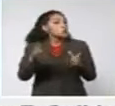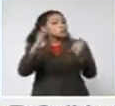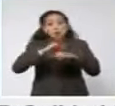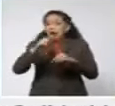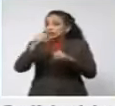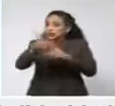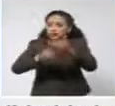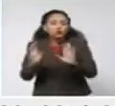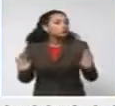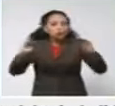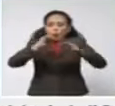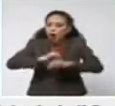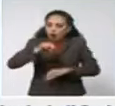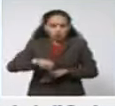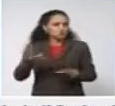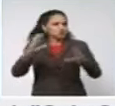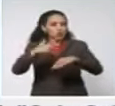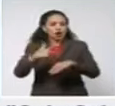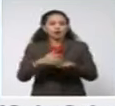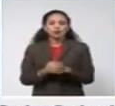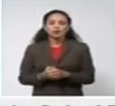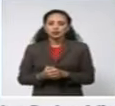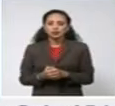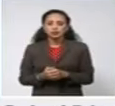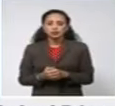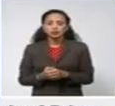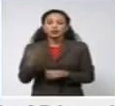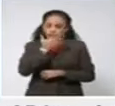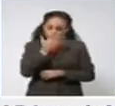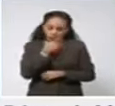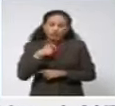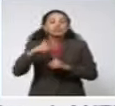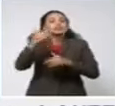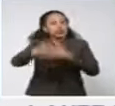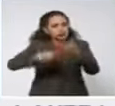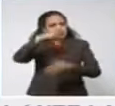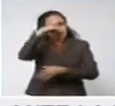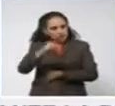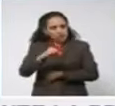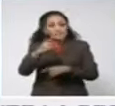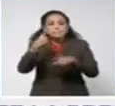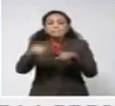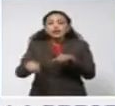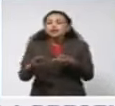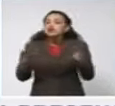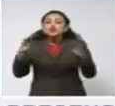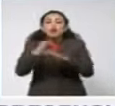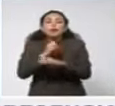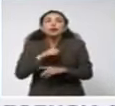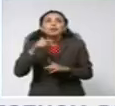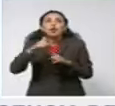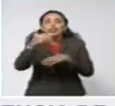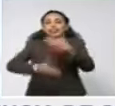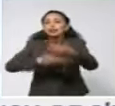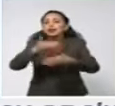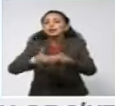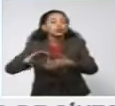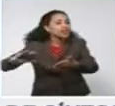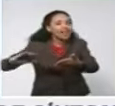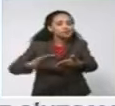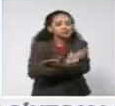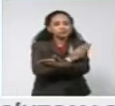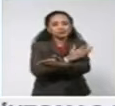hoy no hay vacuna, perdón, tratamiento hay. Lo que no hay un tratamiento curativo, que te cure